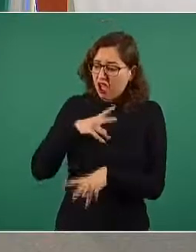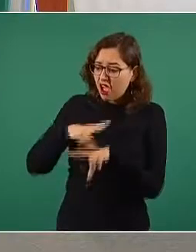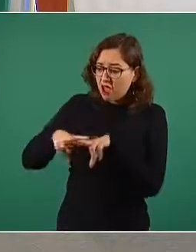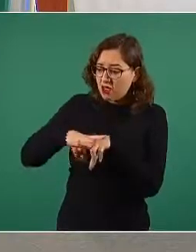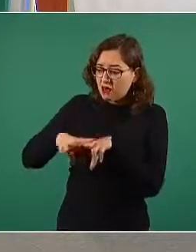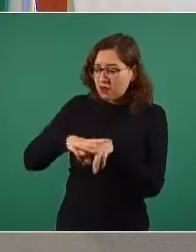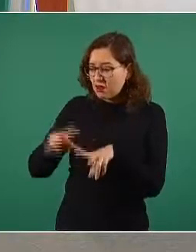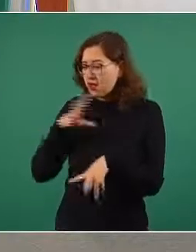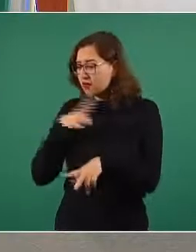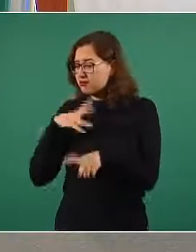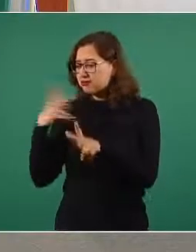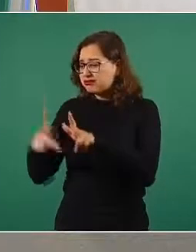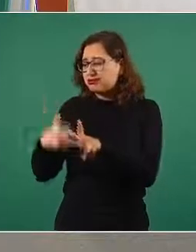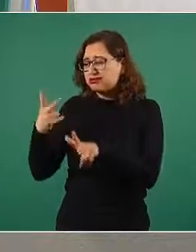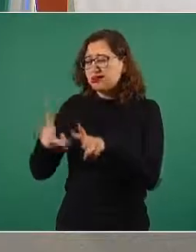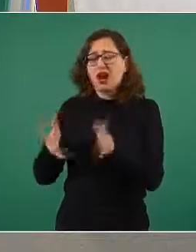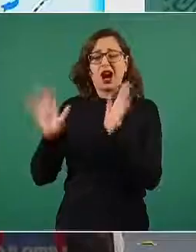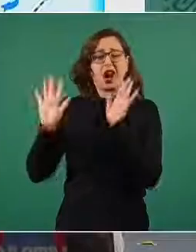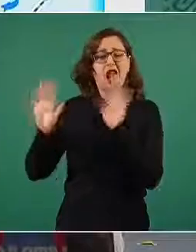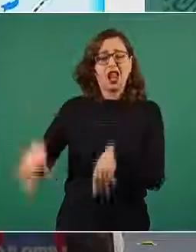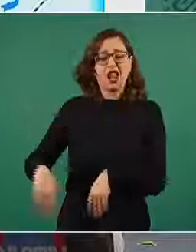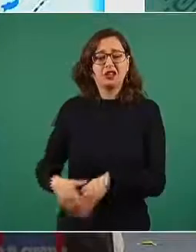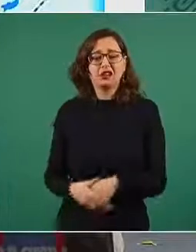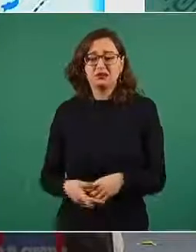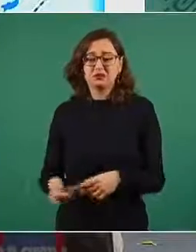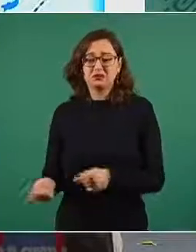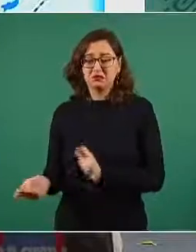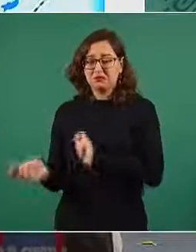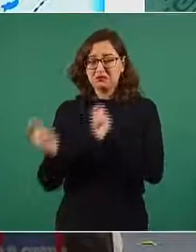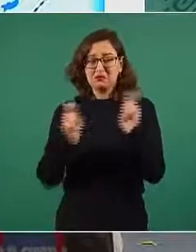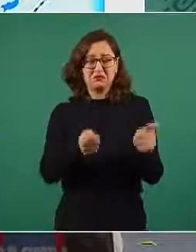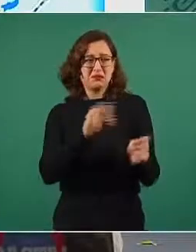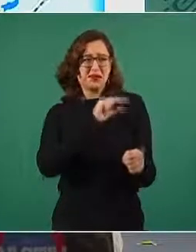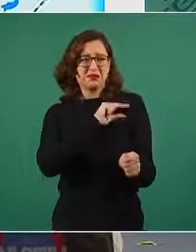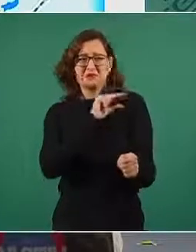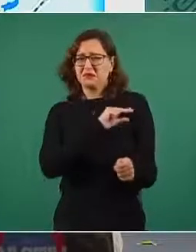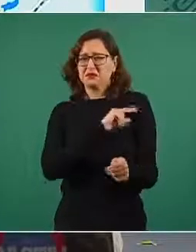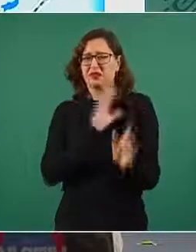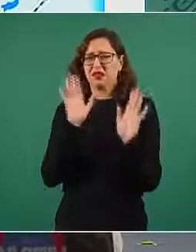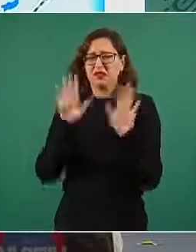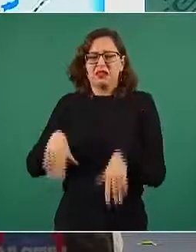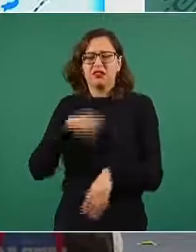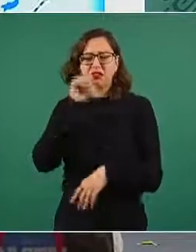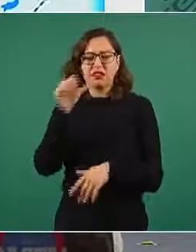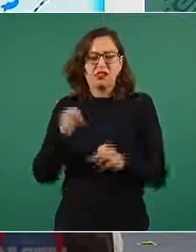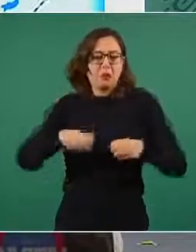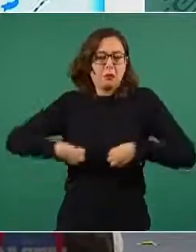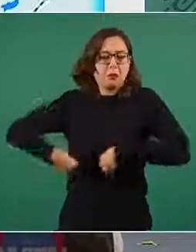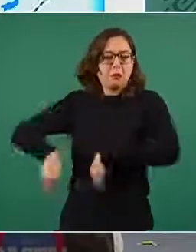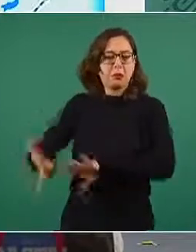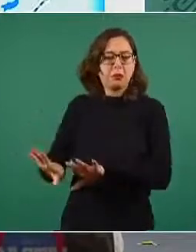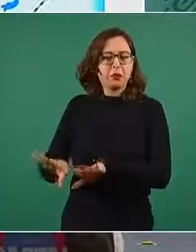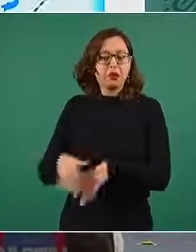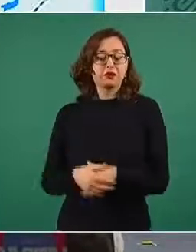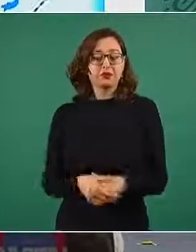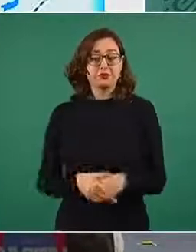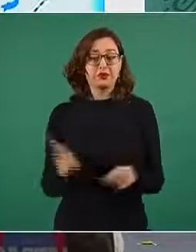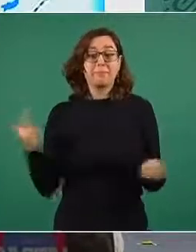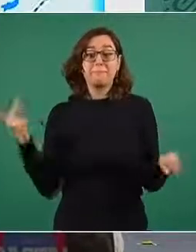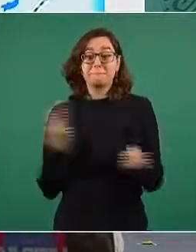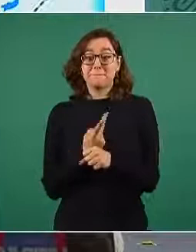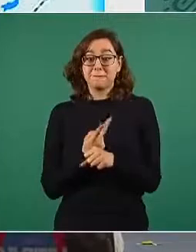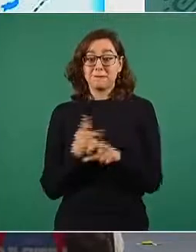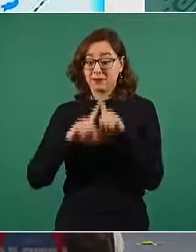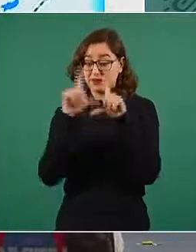ferrocarril. No les interesaba. Y resulta que aquí hay mucha pobreza,